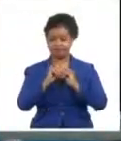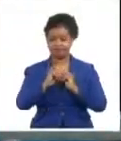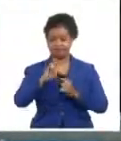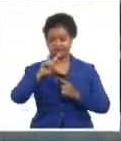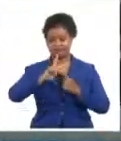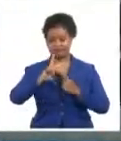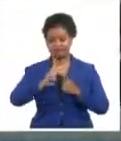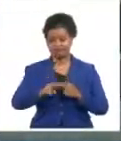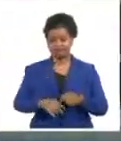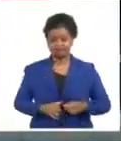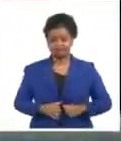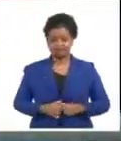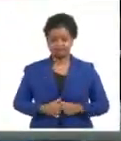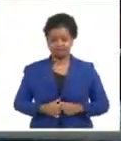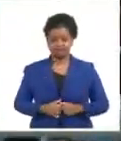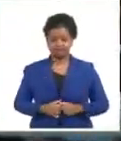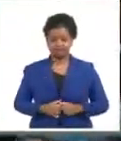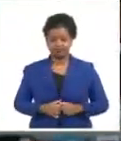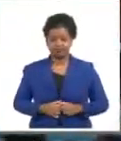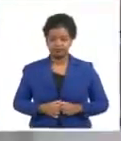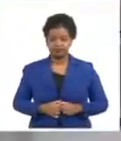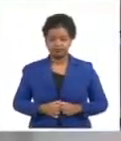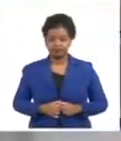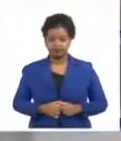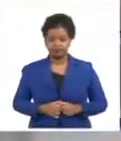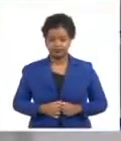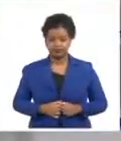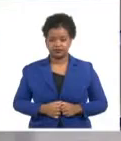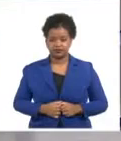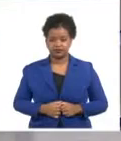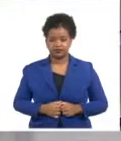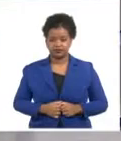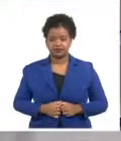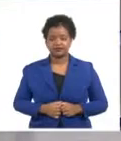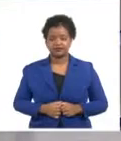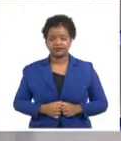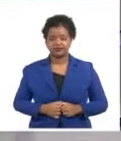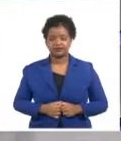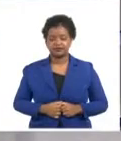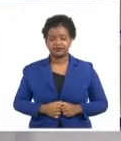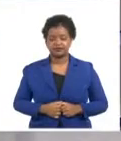Sistema Informativo de la Televisión Cubana. Y hasta aquí el deporte. Buenas noches.